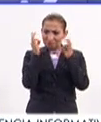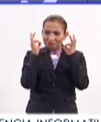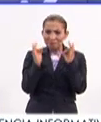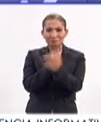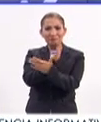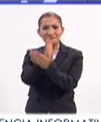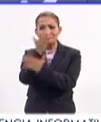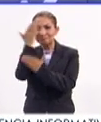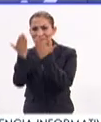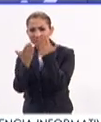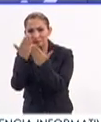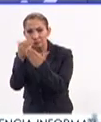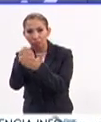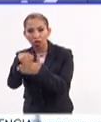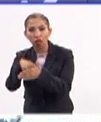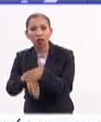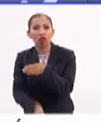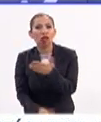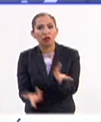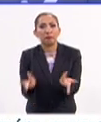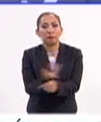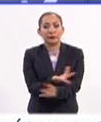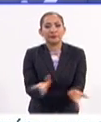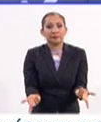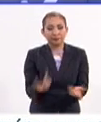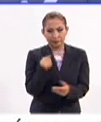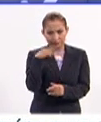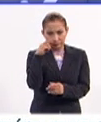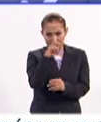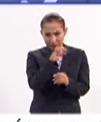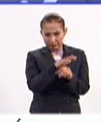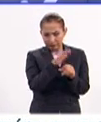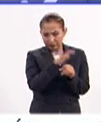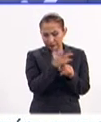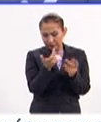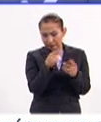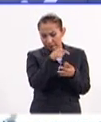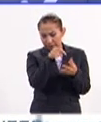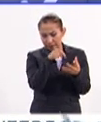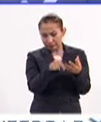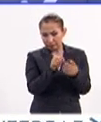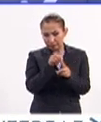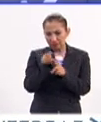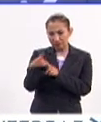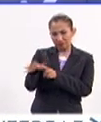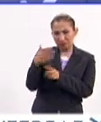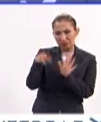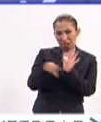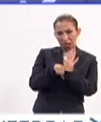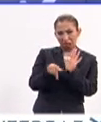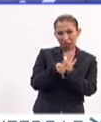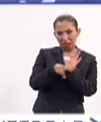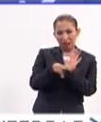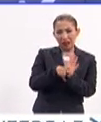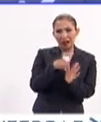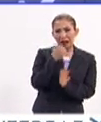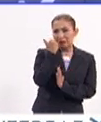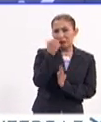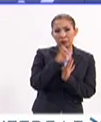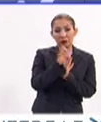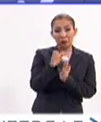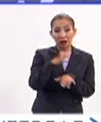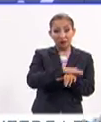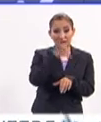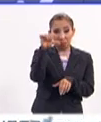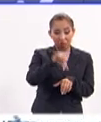buena carrera, pero hay este tipo de circunstancias. ¿Han identificado cuáles son este tipo de factores que impactan precisamente en, por ejemplo,